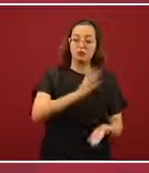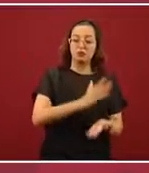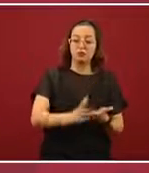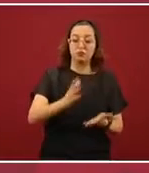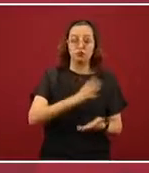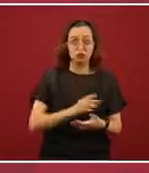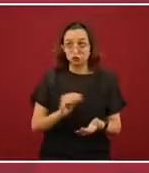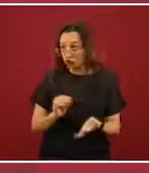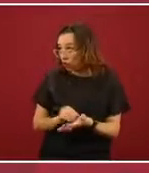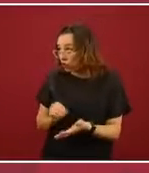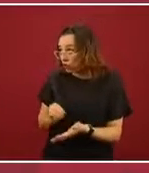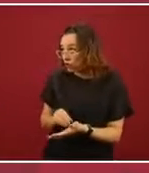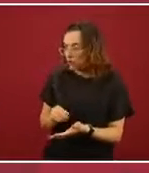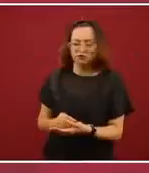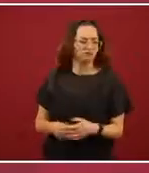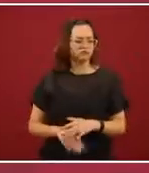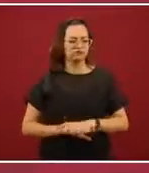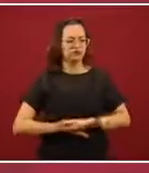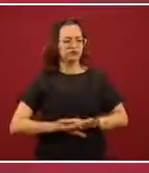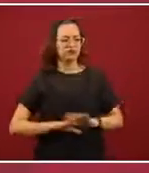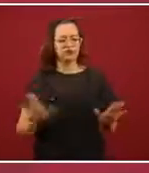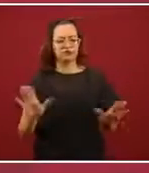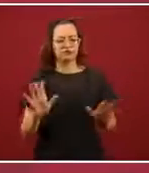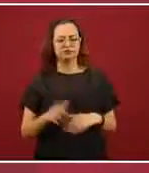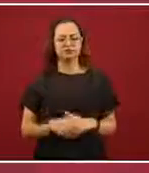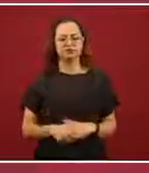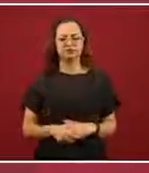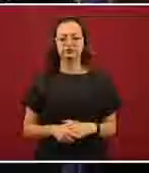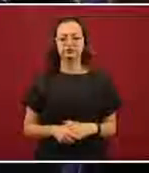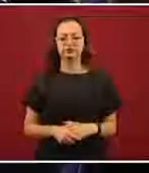Ya no. Existe eso. Existe,